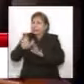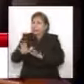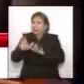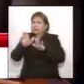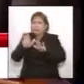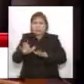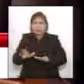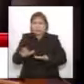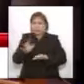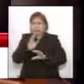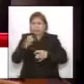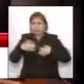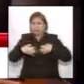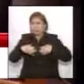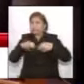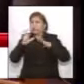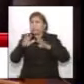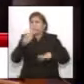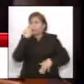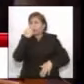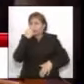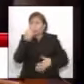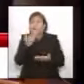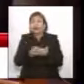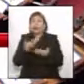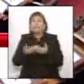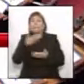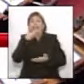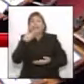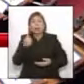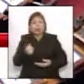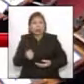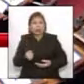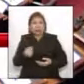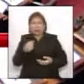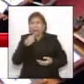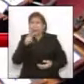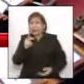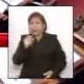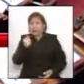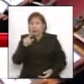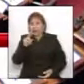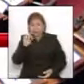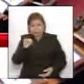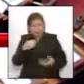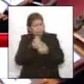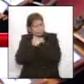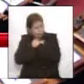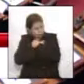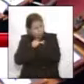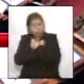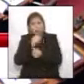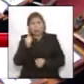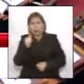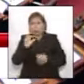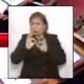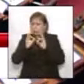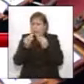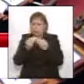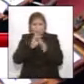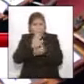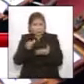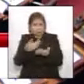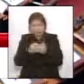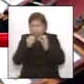tranquilo, no se trata de precipitarse. Vamos a ver qué cosa es lo mejor. O sea, Karen para mí, o sea, yo le estimo a su familia y